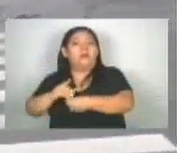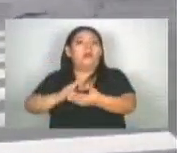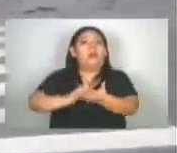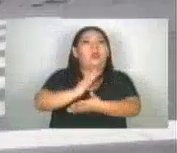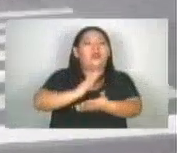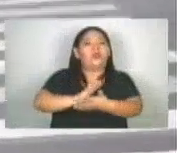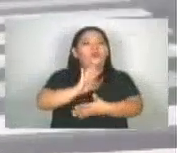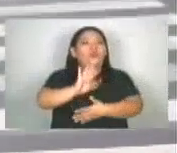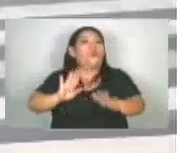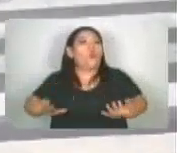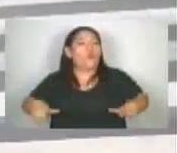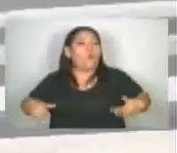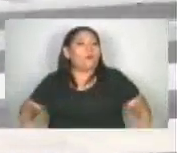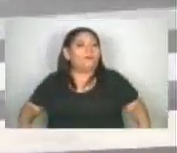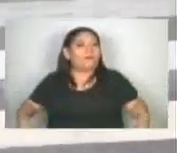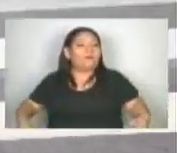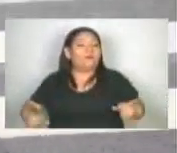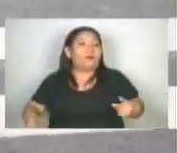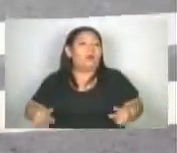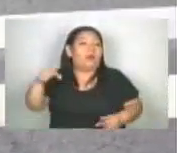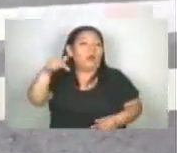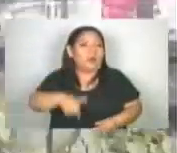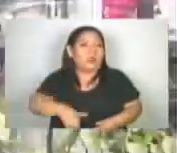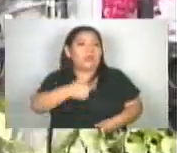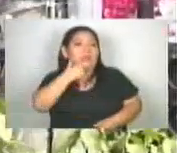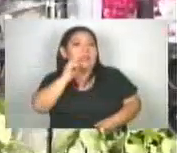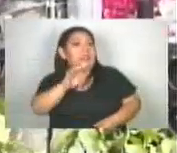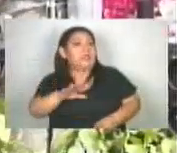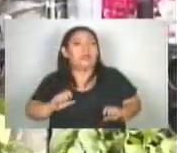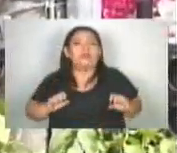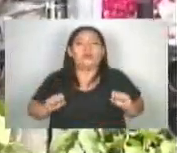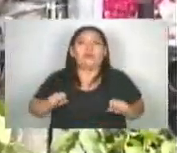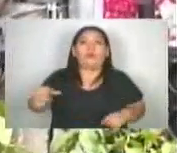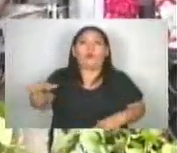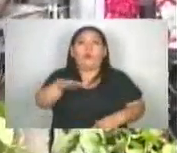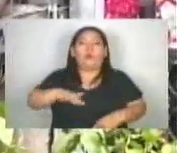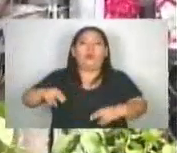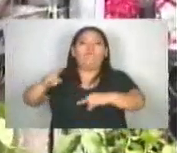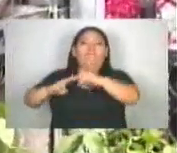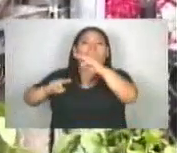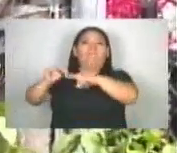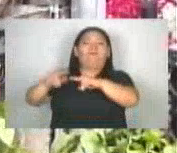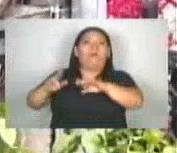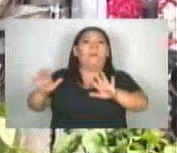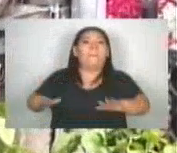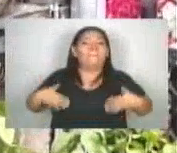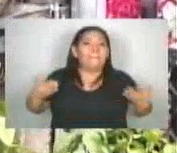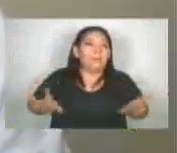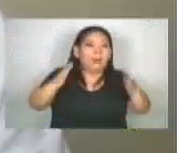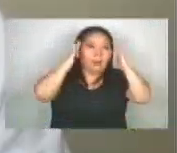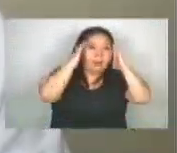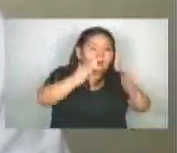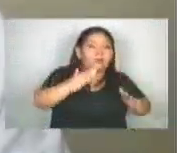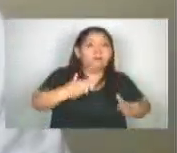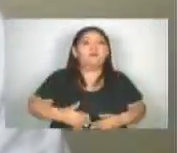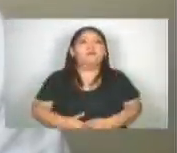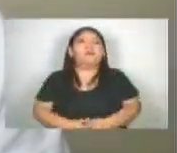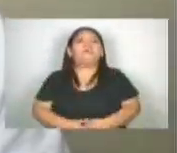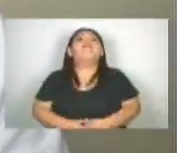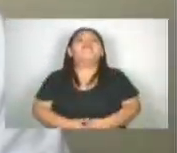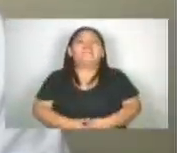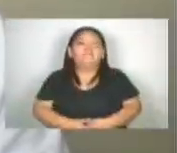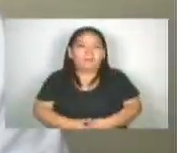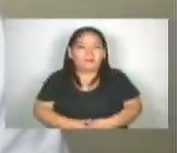de su movilización, ya que por el momento destacan deficiencias en instalaciones y servicios para el sector. Siguen habiendo